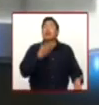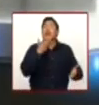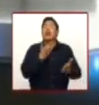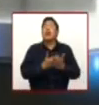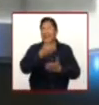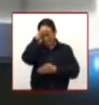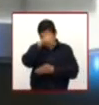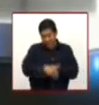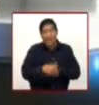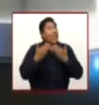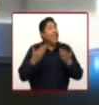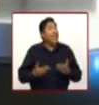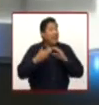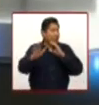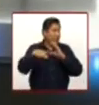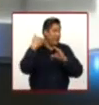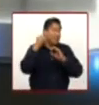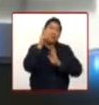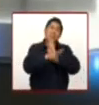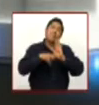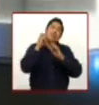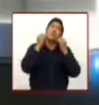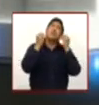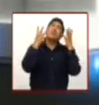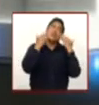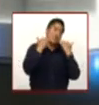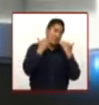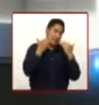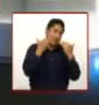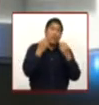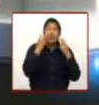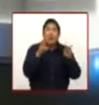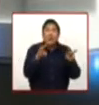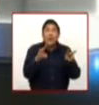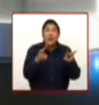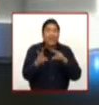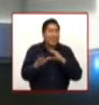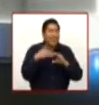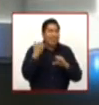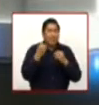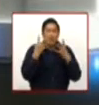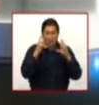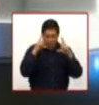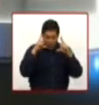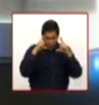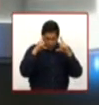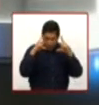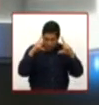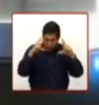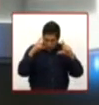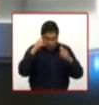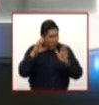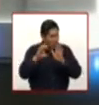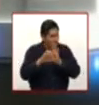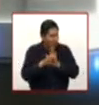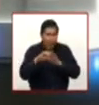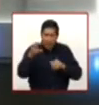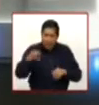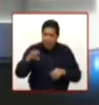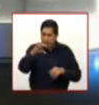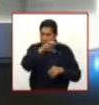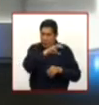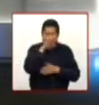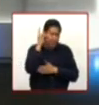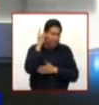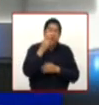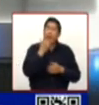Muy buenas noches, y ahora es tiempo de los reporteros al 10, espacio que yo sé que usted espera todas las noches porque nos envía sus videos, las fotografías desde diferentes puntos del país. Y hoy